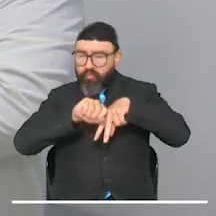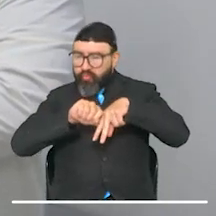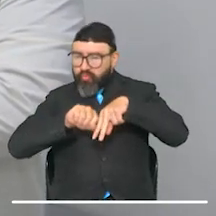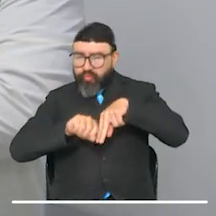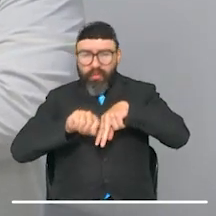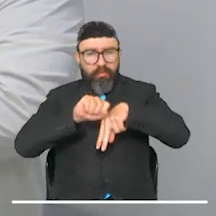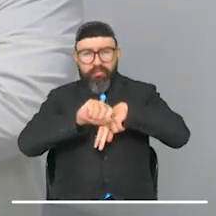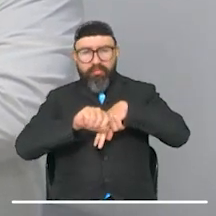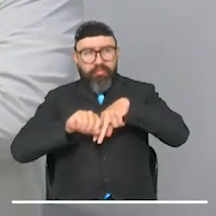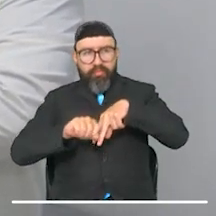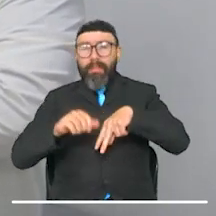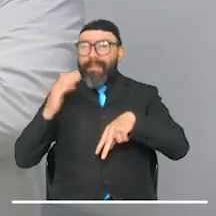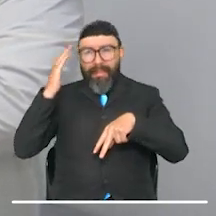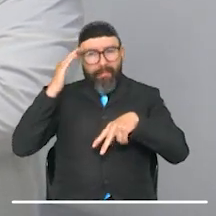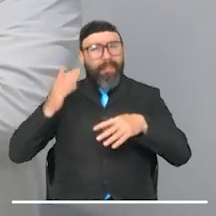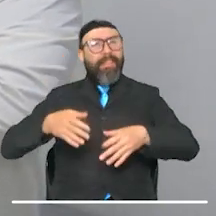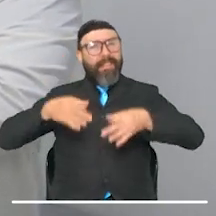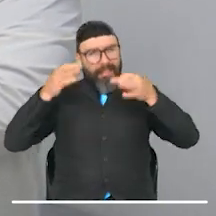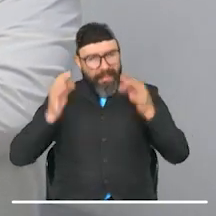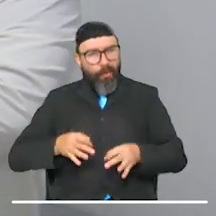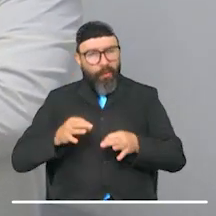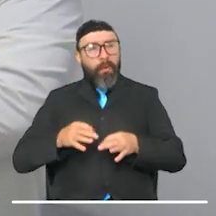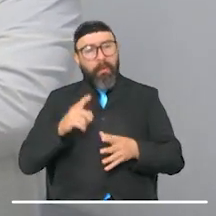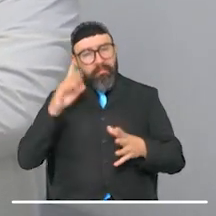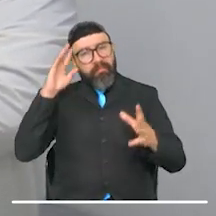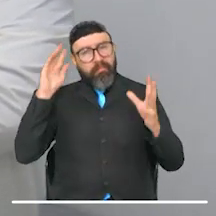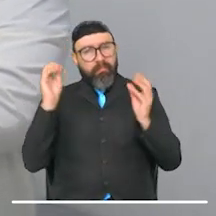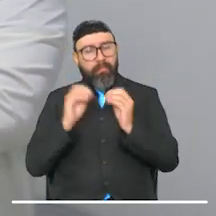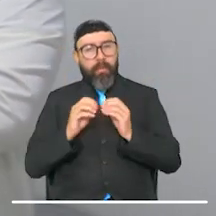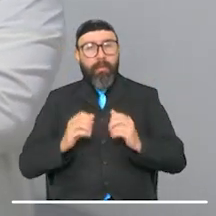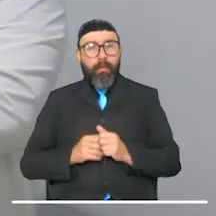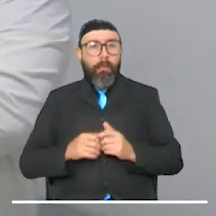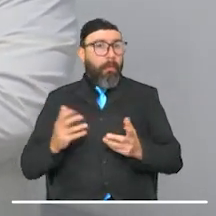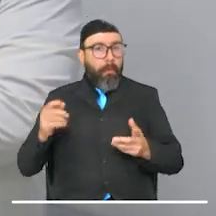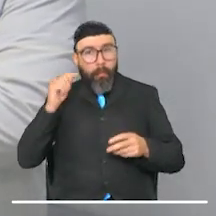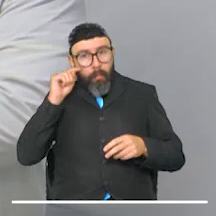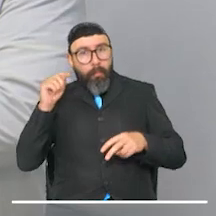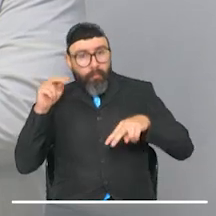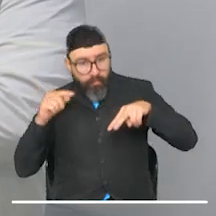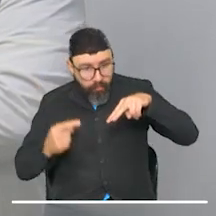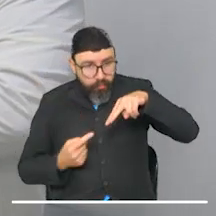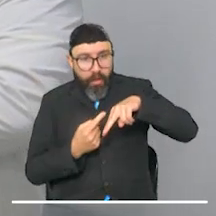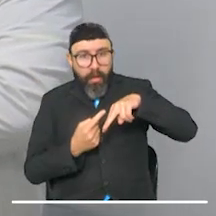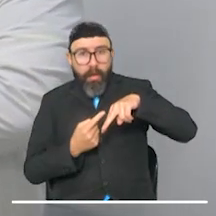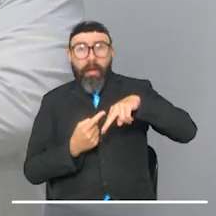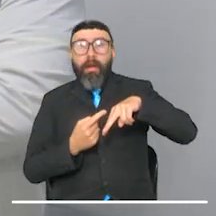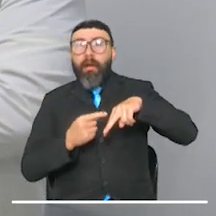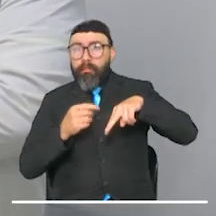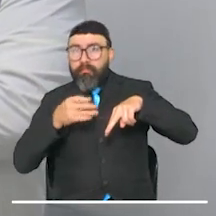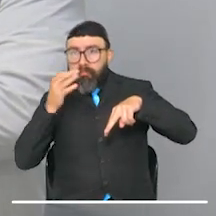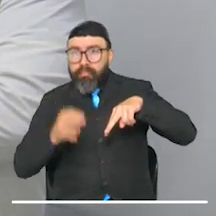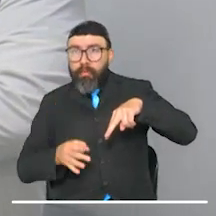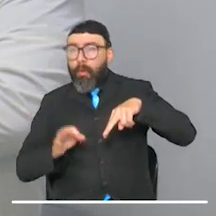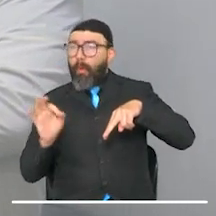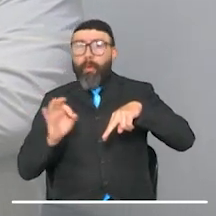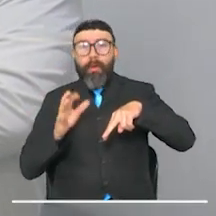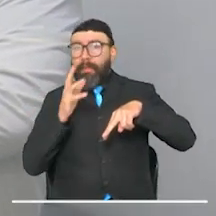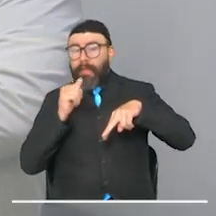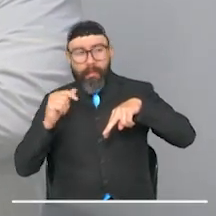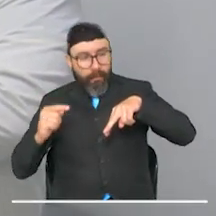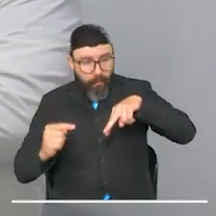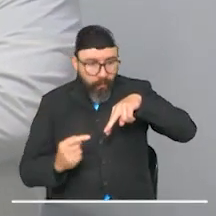diagnóstica valga la redundancia los métodos pueden ser invasivos y no invasivos los más usados al día de hoy